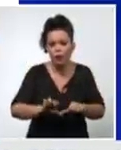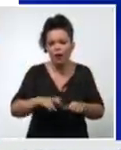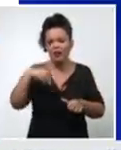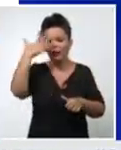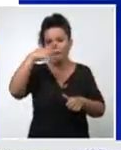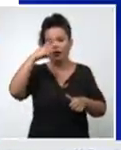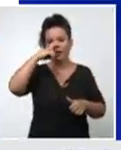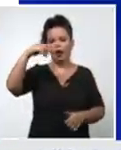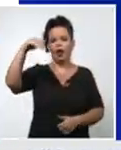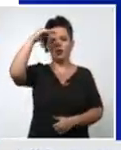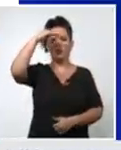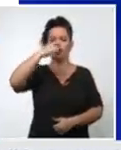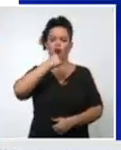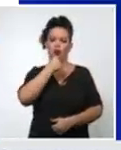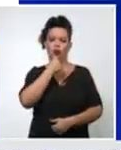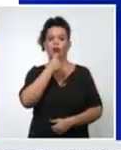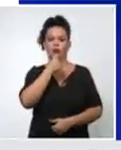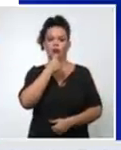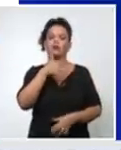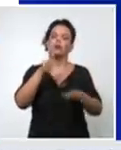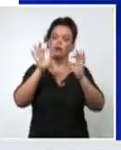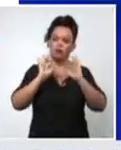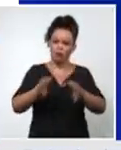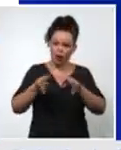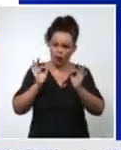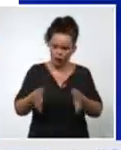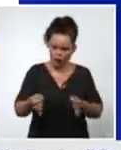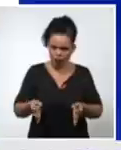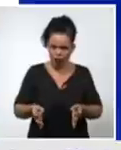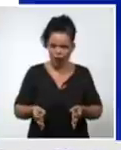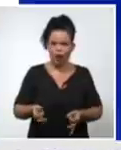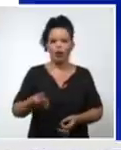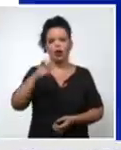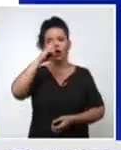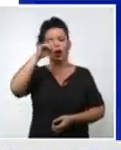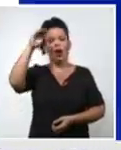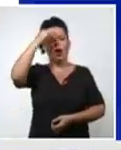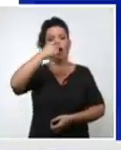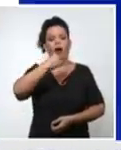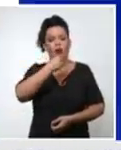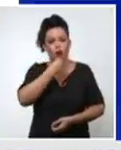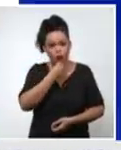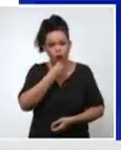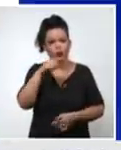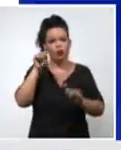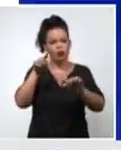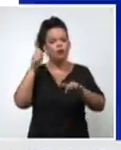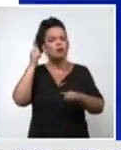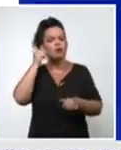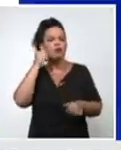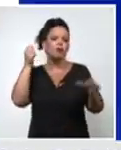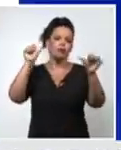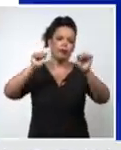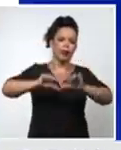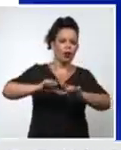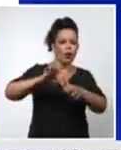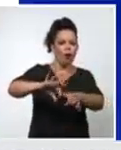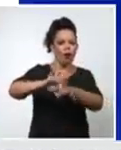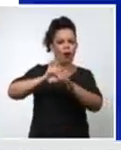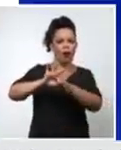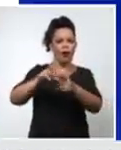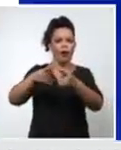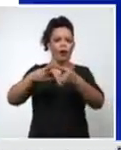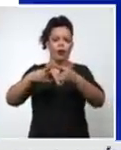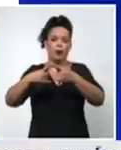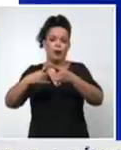los grupos de edad. Es verdad que las personas mayores son los más afectados y de todas formas. Y de